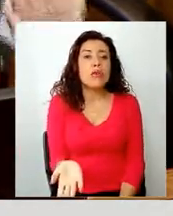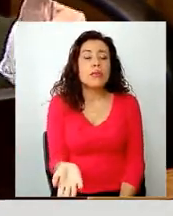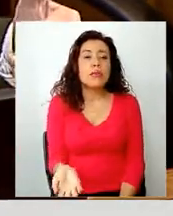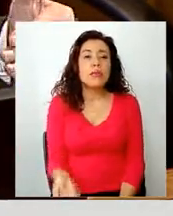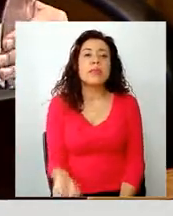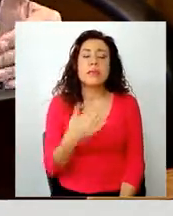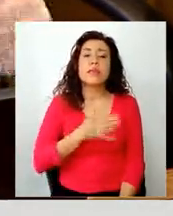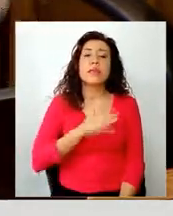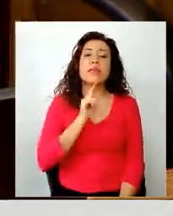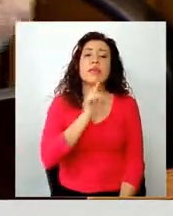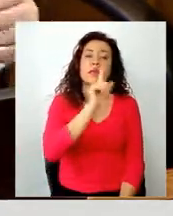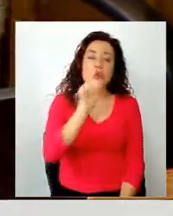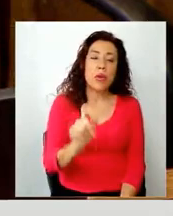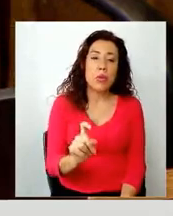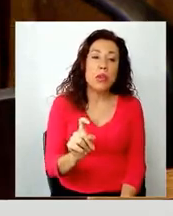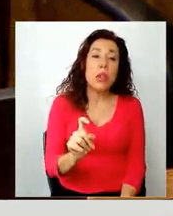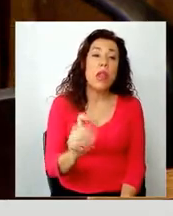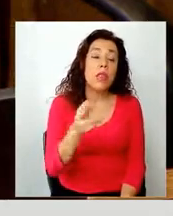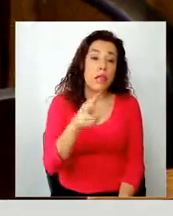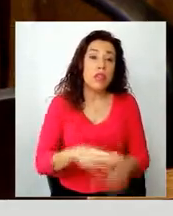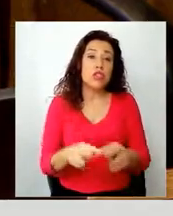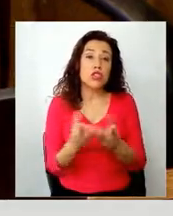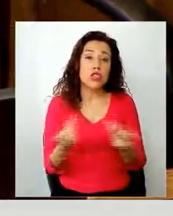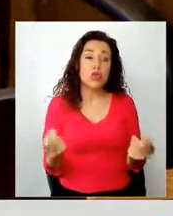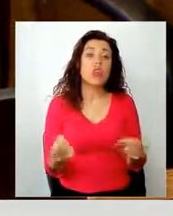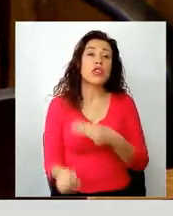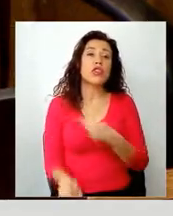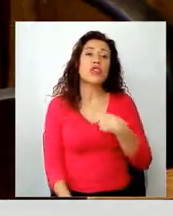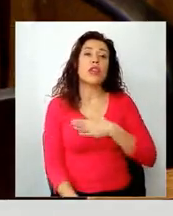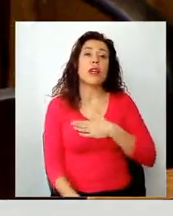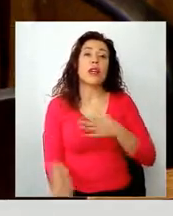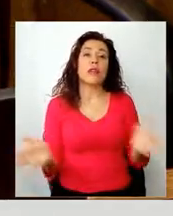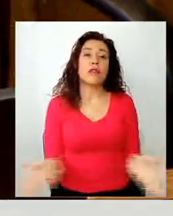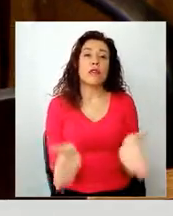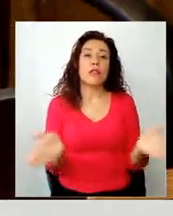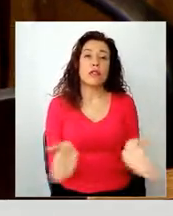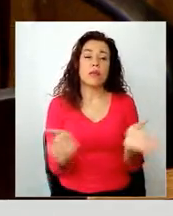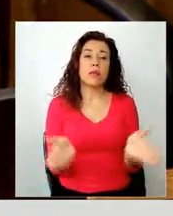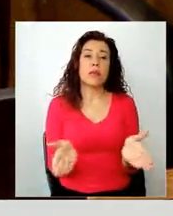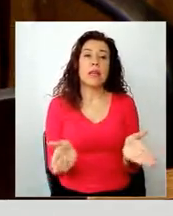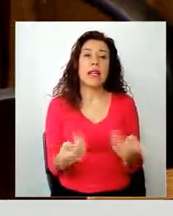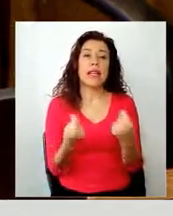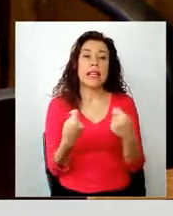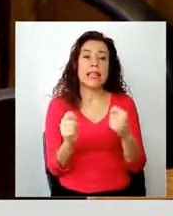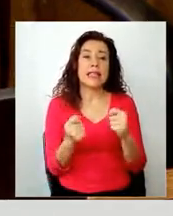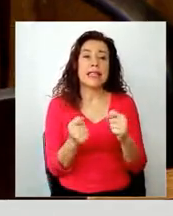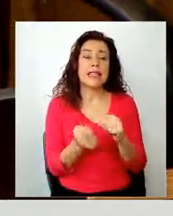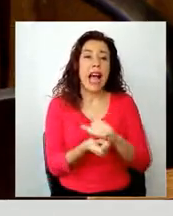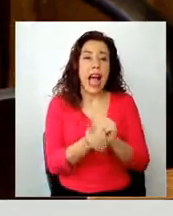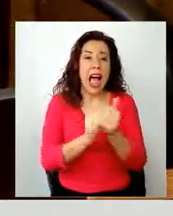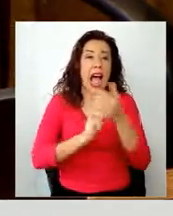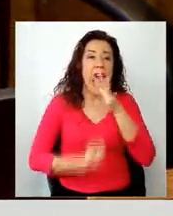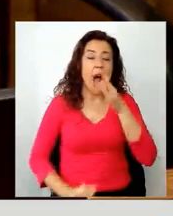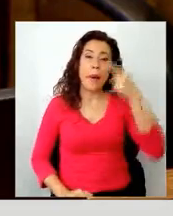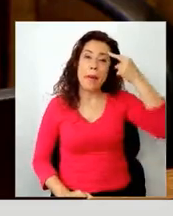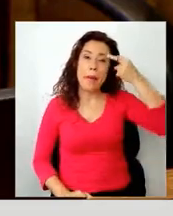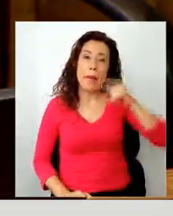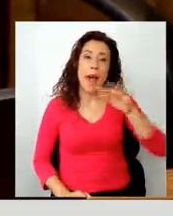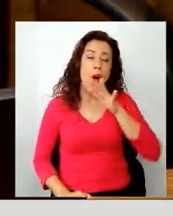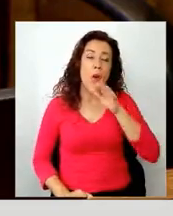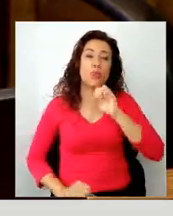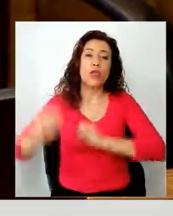tenemos que resolver si queremos fomentar el tratamiento de estas aguas para usos industriales